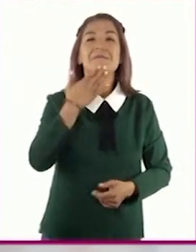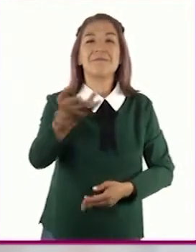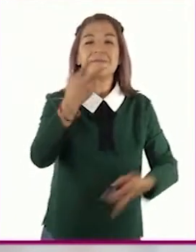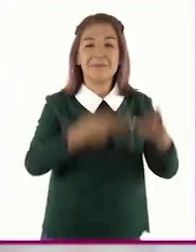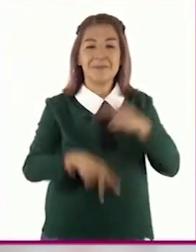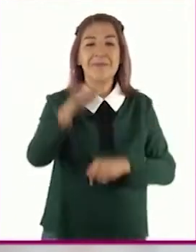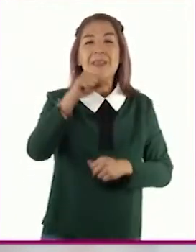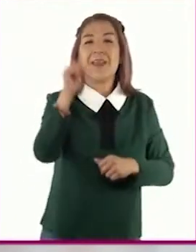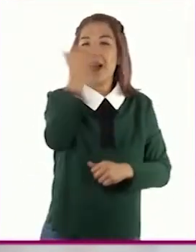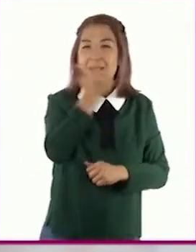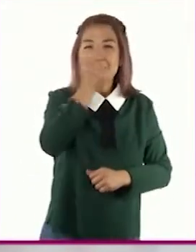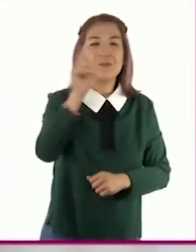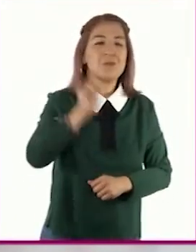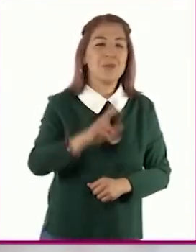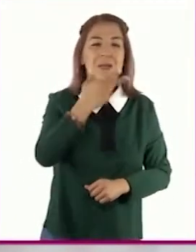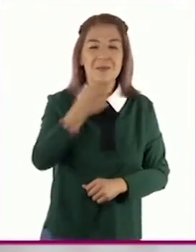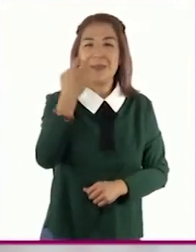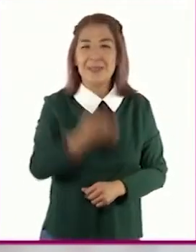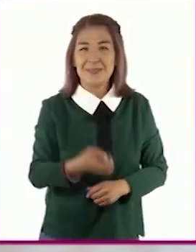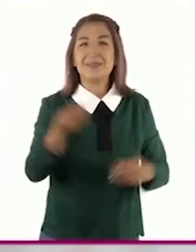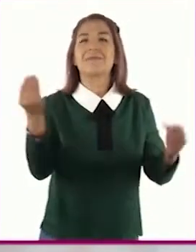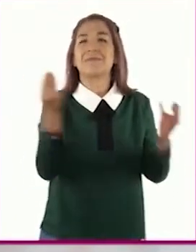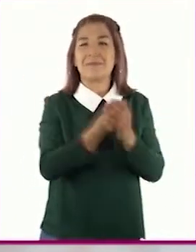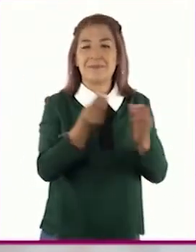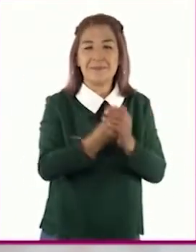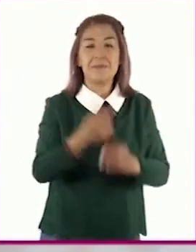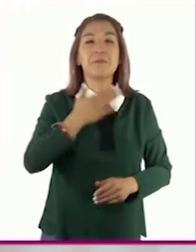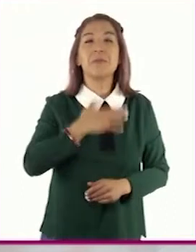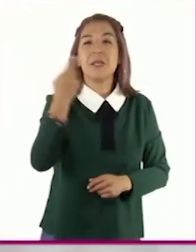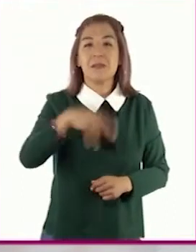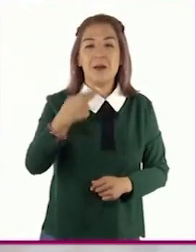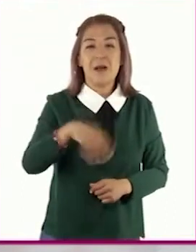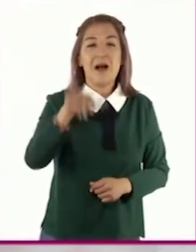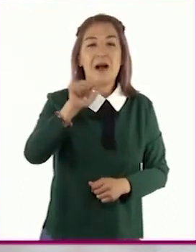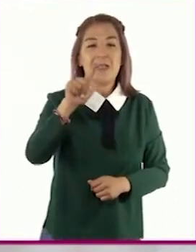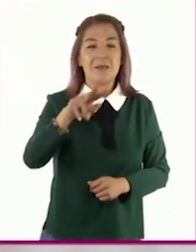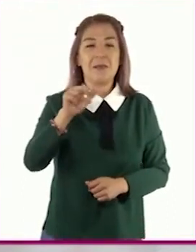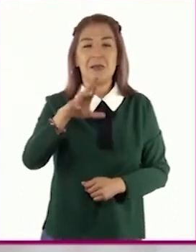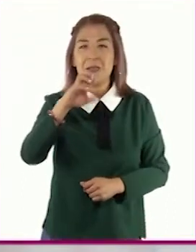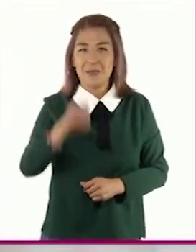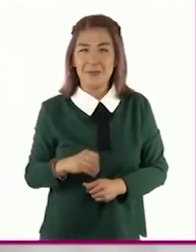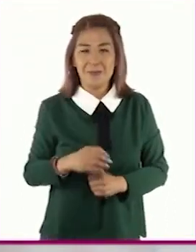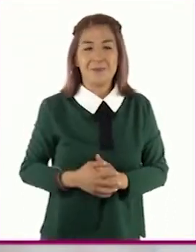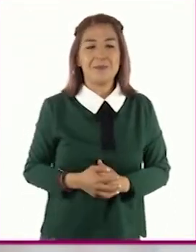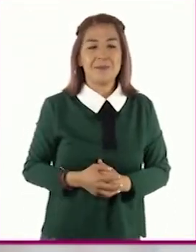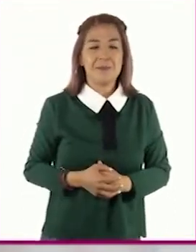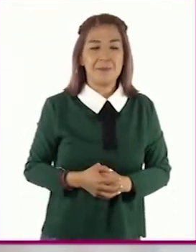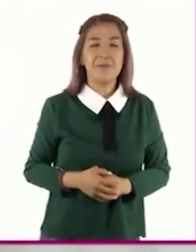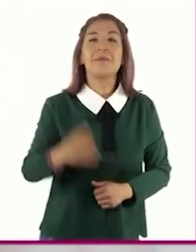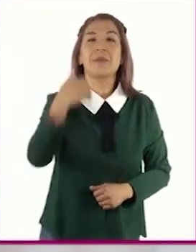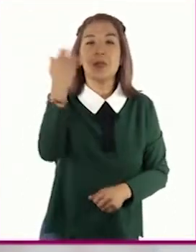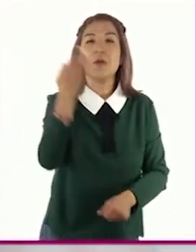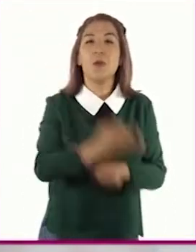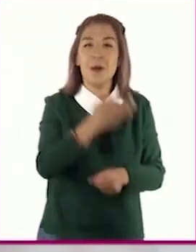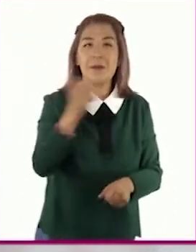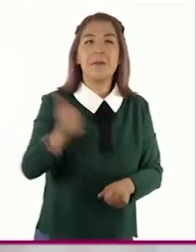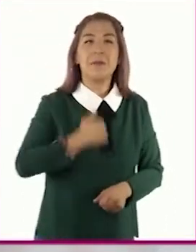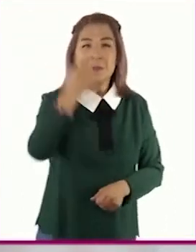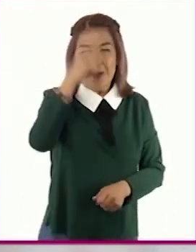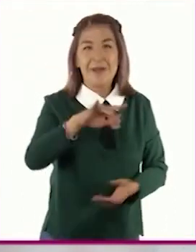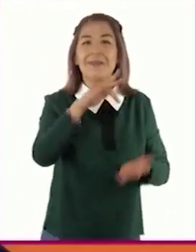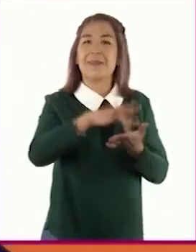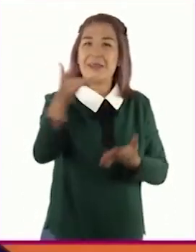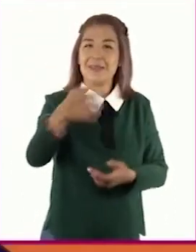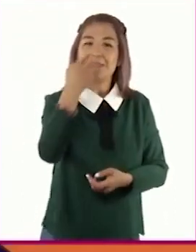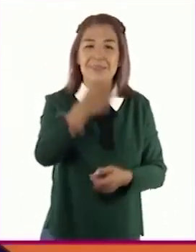Bienvenidos, alumnas y alumnos, a esta cápsula. Mi nombre es Álvaro Fernando Calderón Calderón y quiero aprovechar este espacio para agradecerles